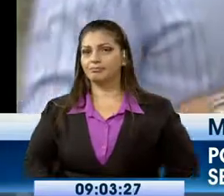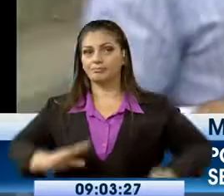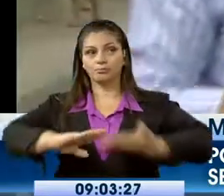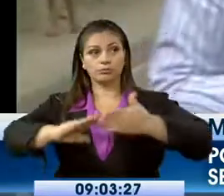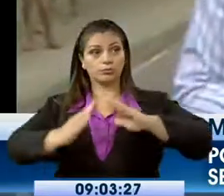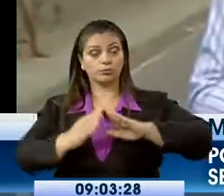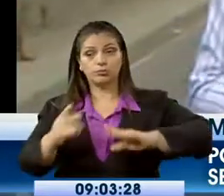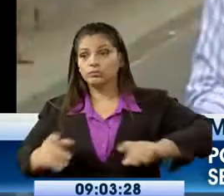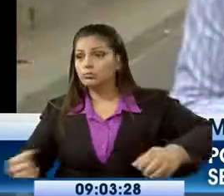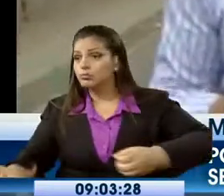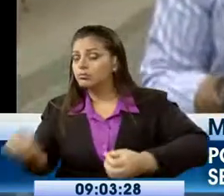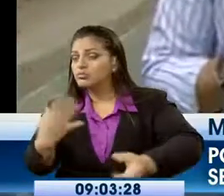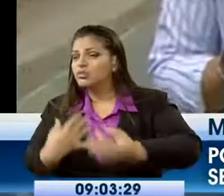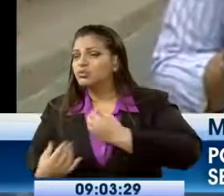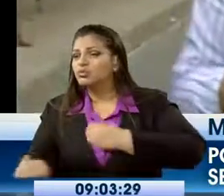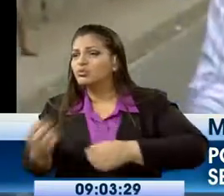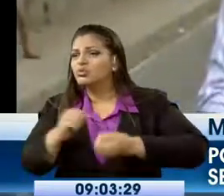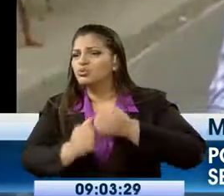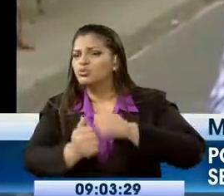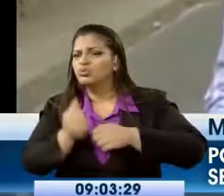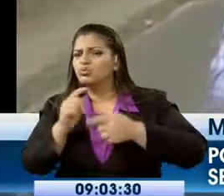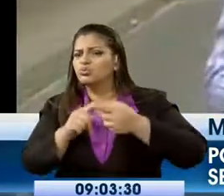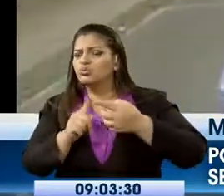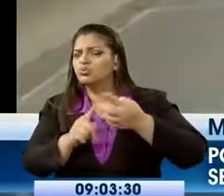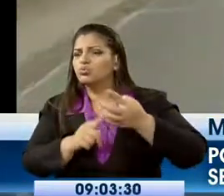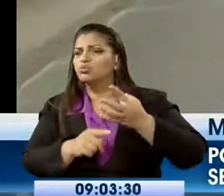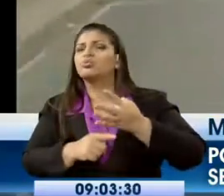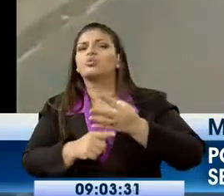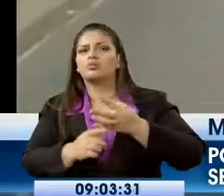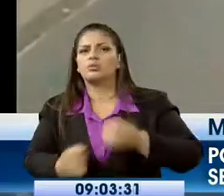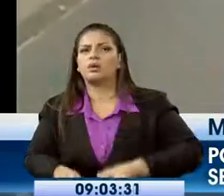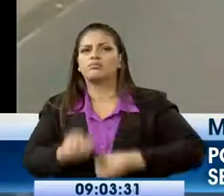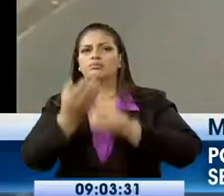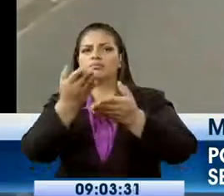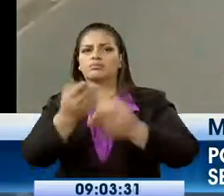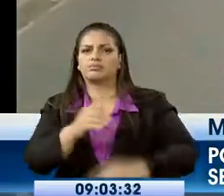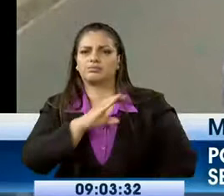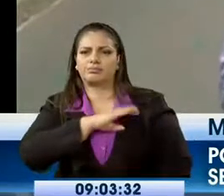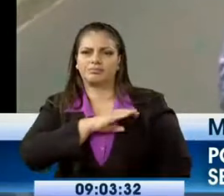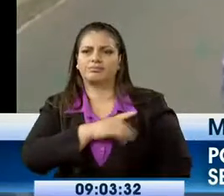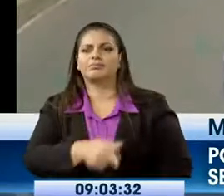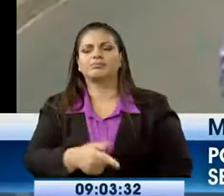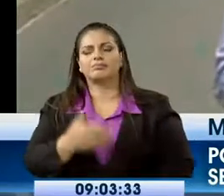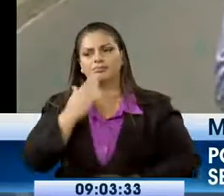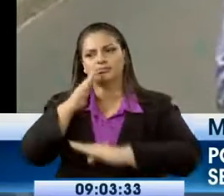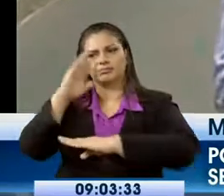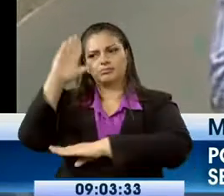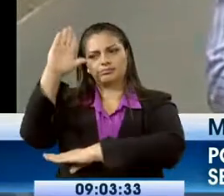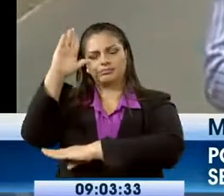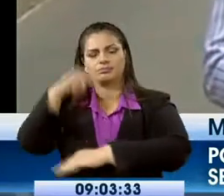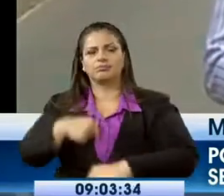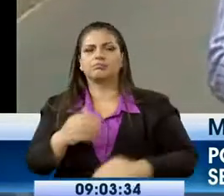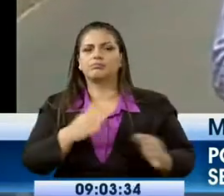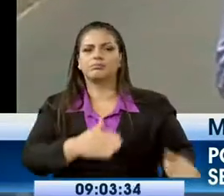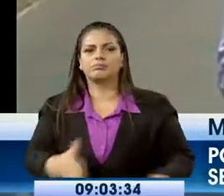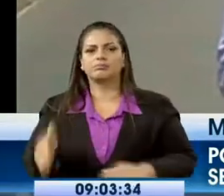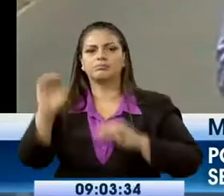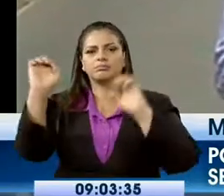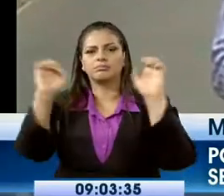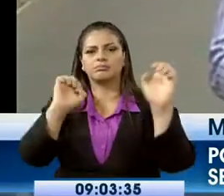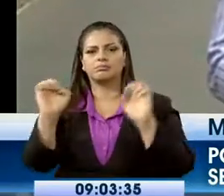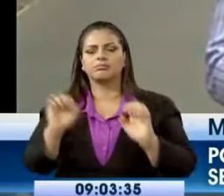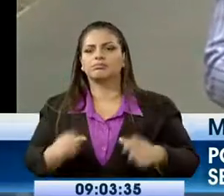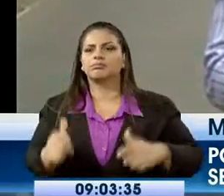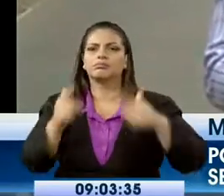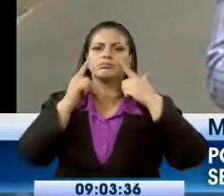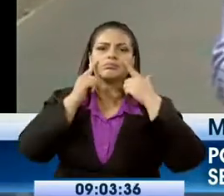viven aquí, obviamente el compromiso por parte de la autoridad de seguridad, que seguro pues no va a implementar más agentes